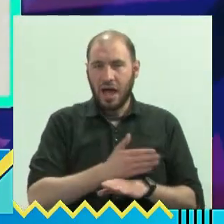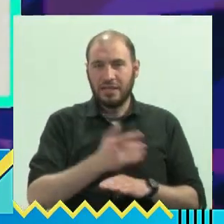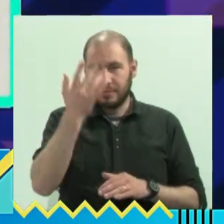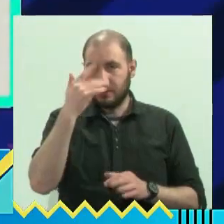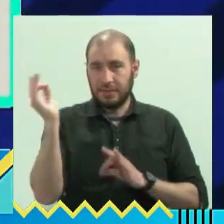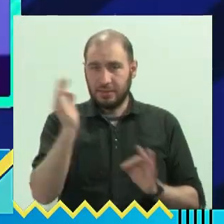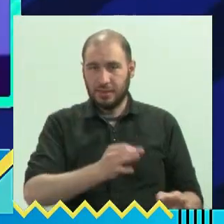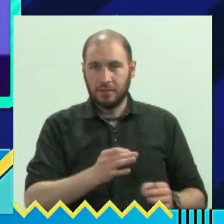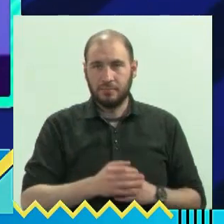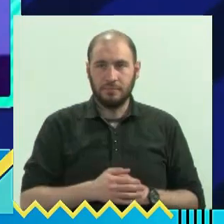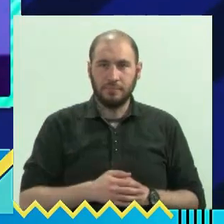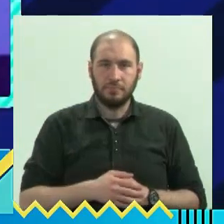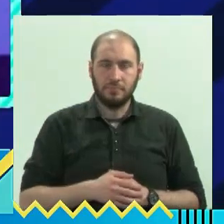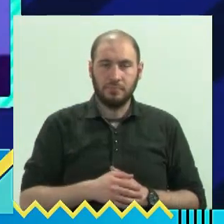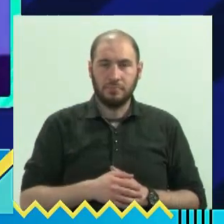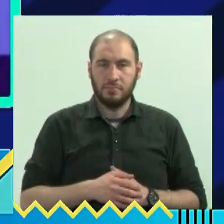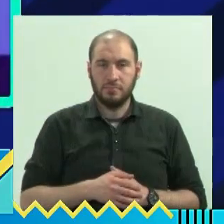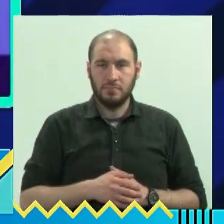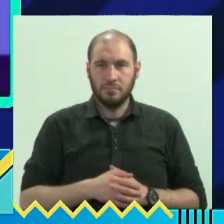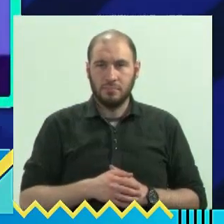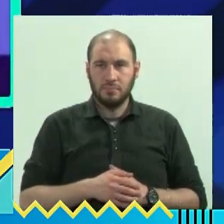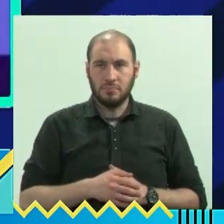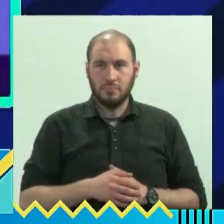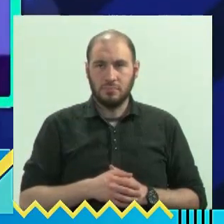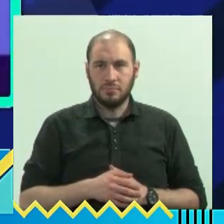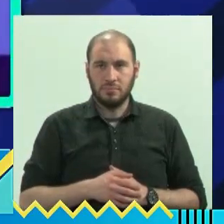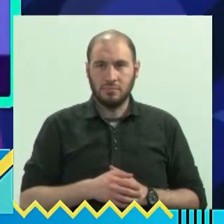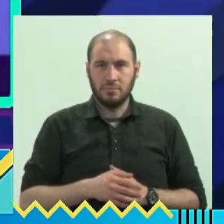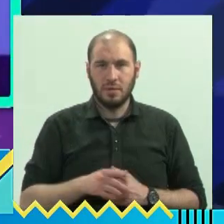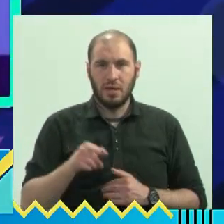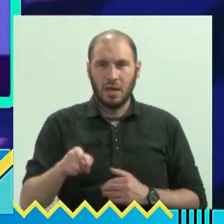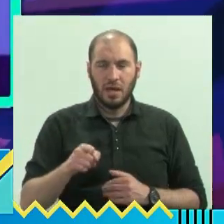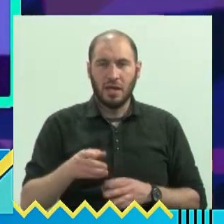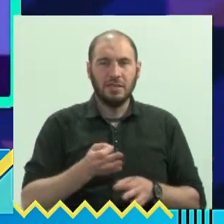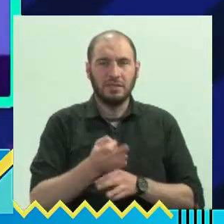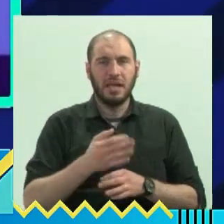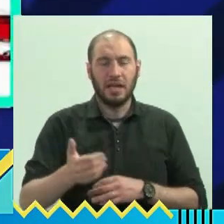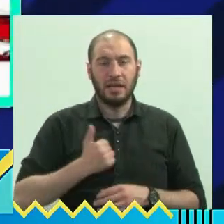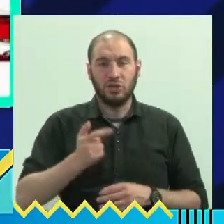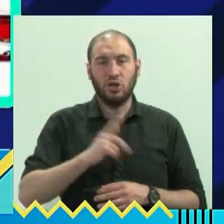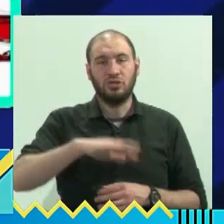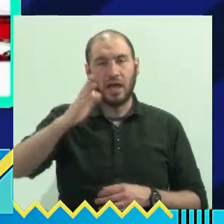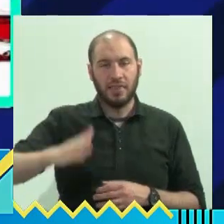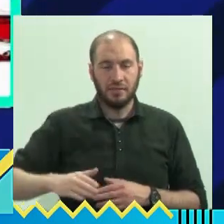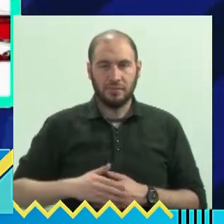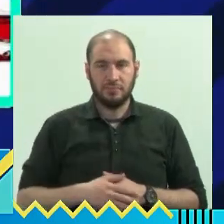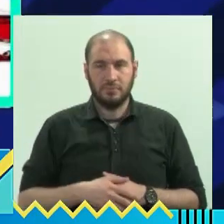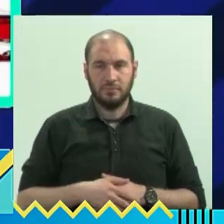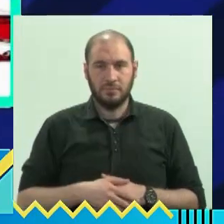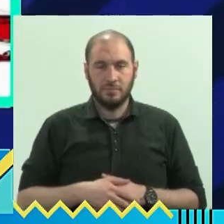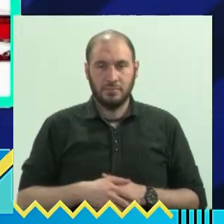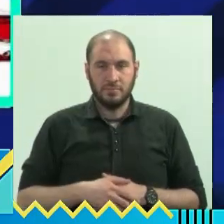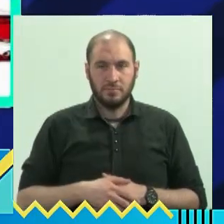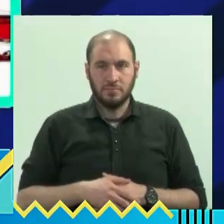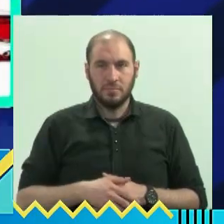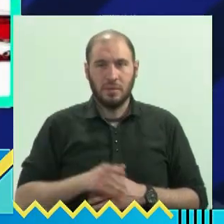San Martín, y que ejerce como un instructor del Ejército de los Andes,